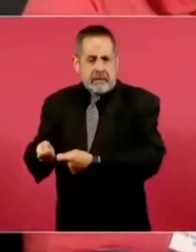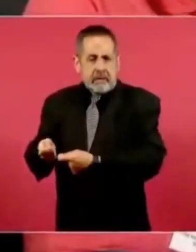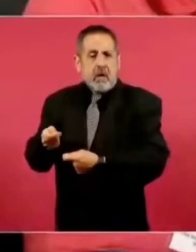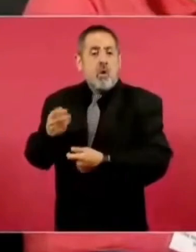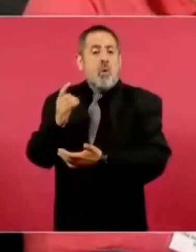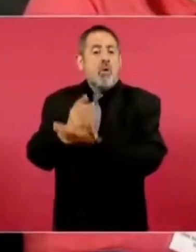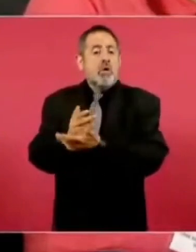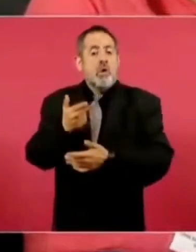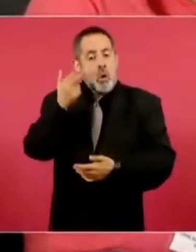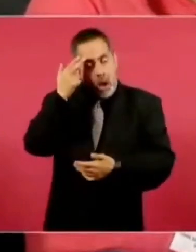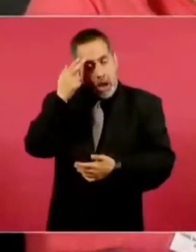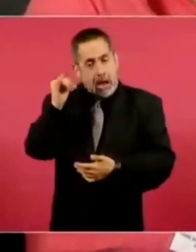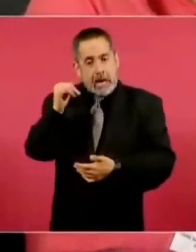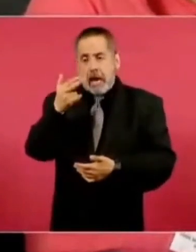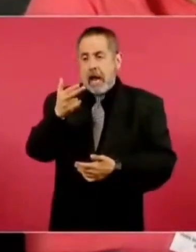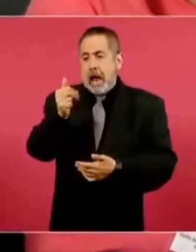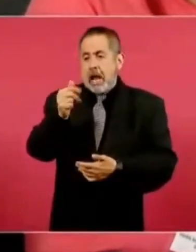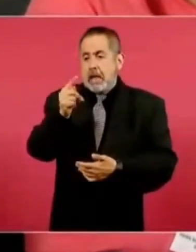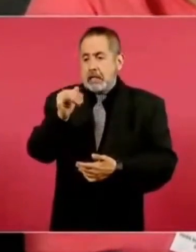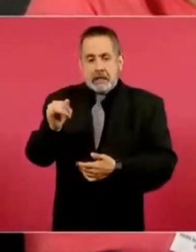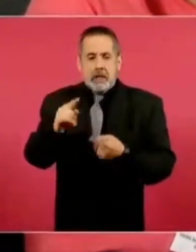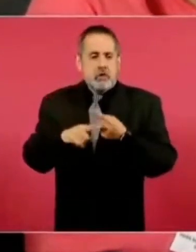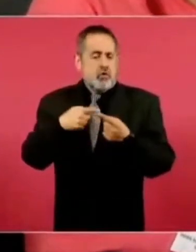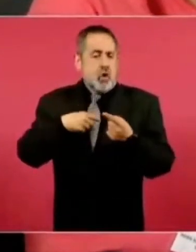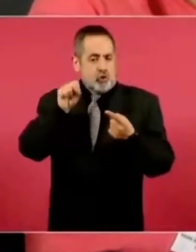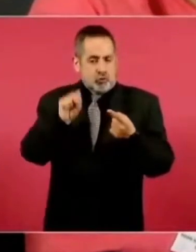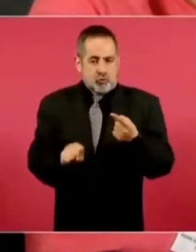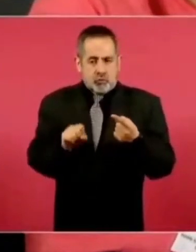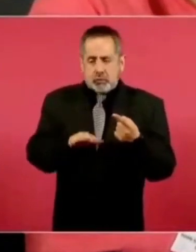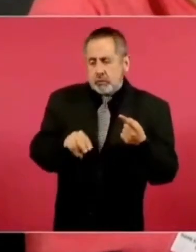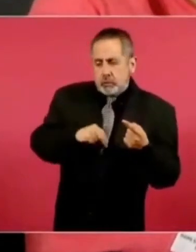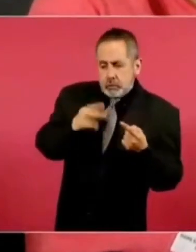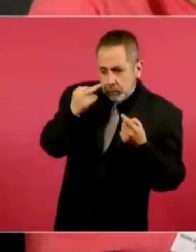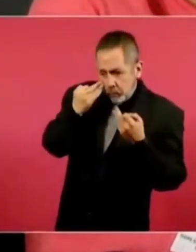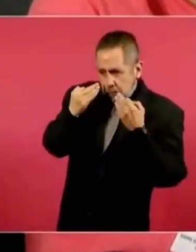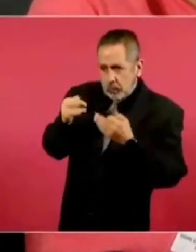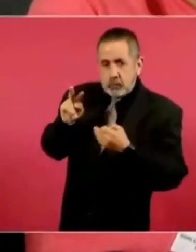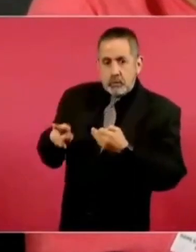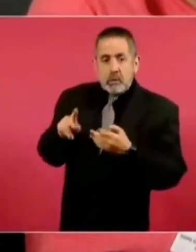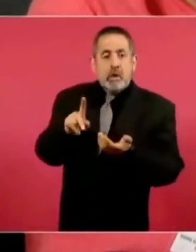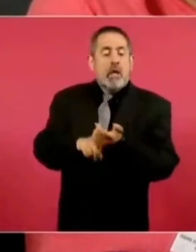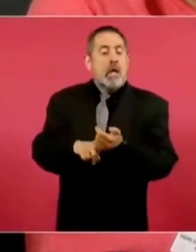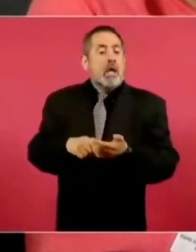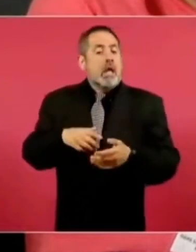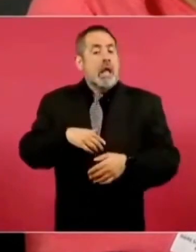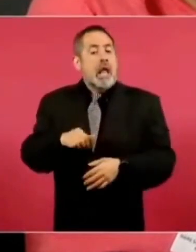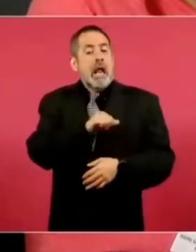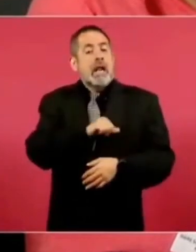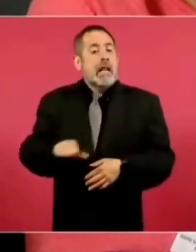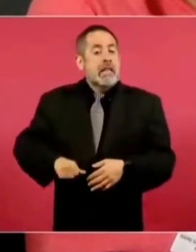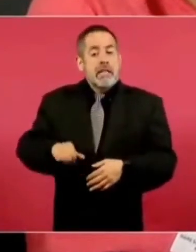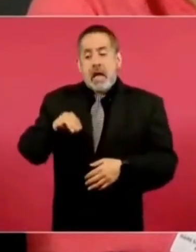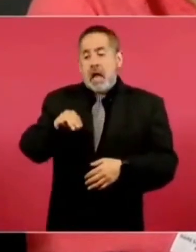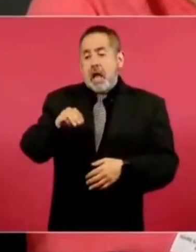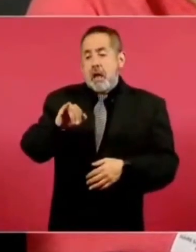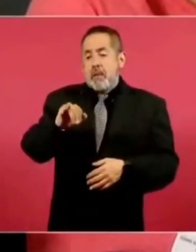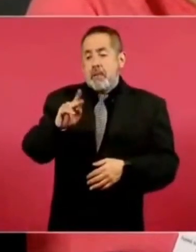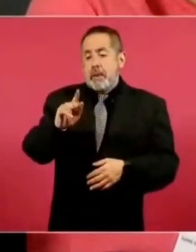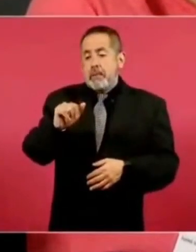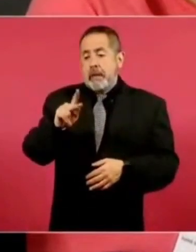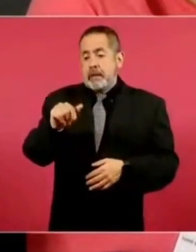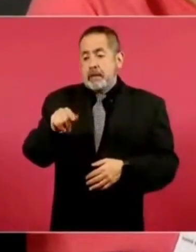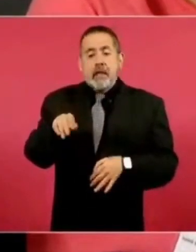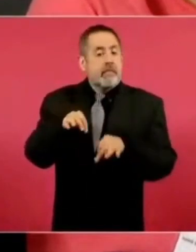haitianos, yo soy del sur de la ciudad también, le puedo decir que incluso en la alcaldía Milpalta también están trabajando en el Nopal, pero